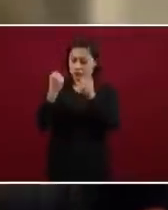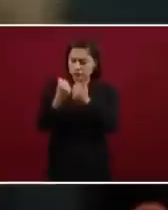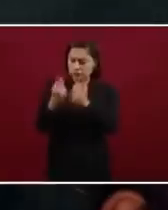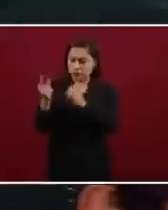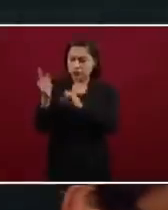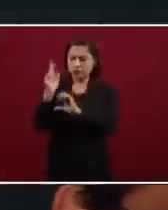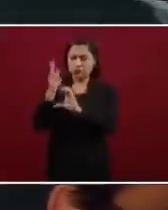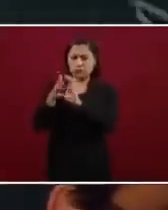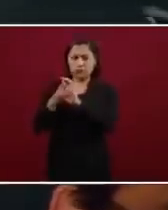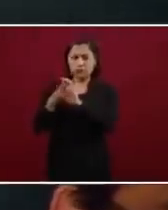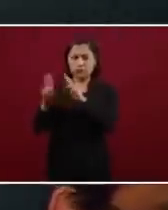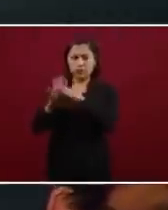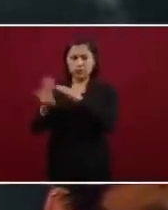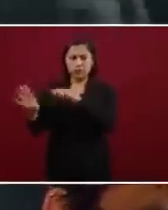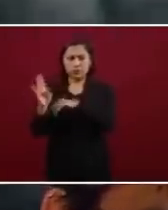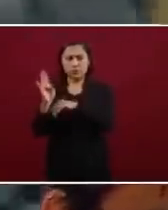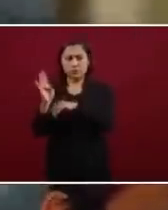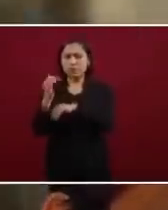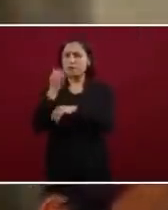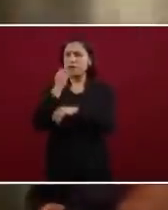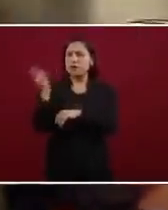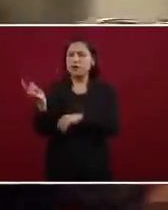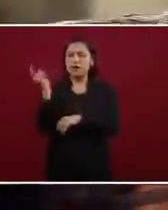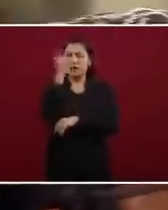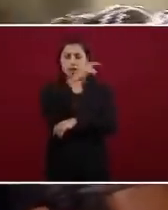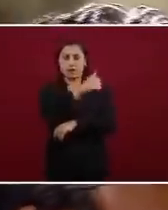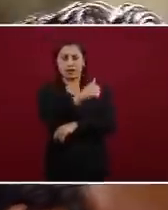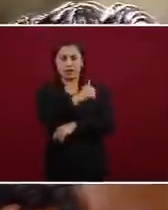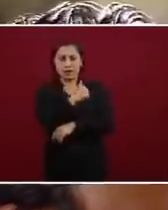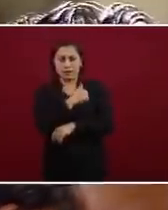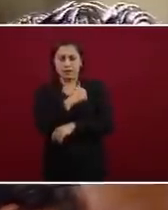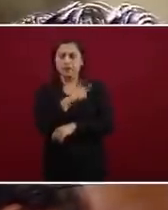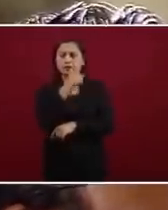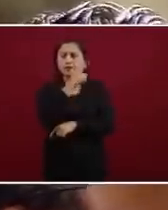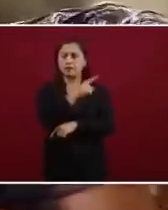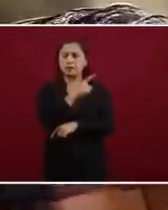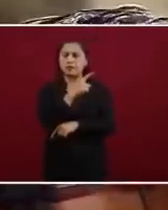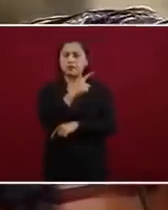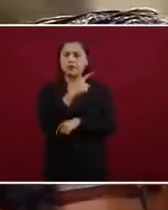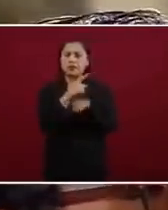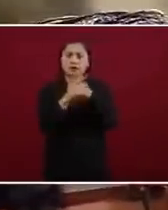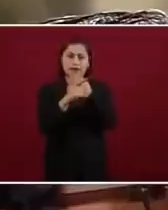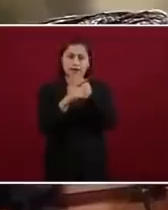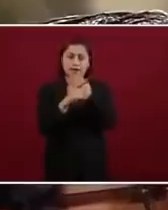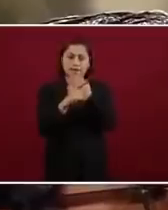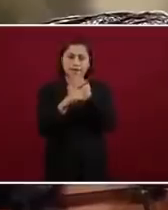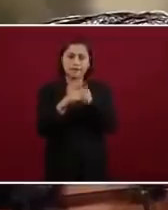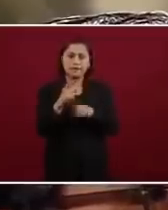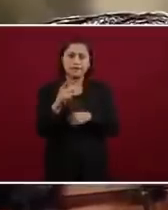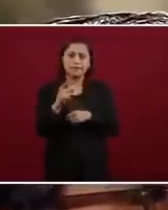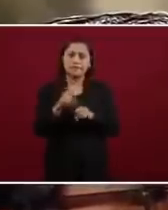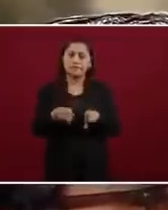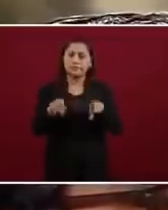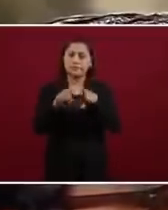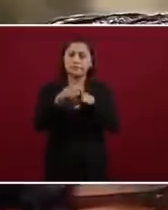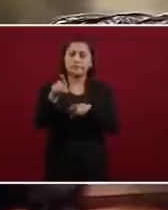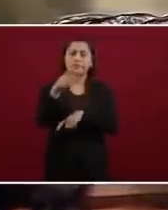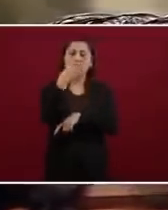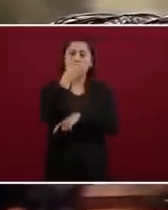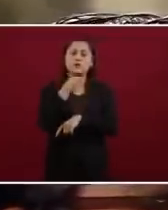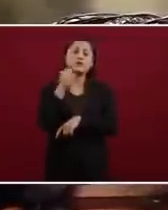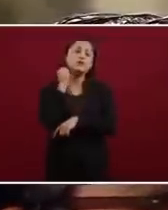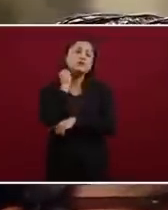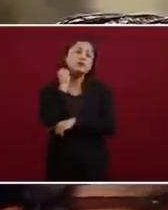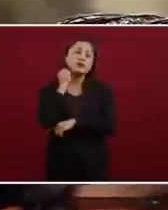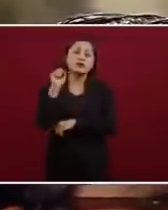refugiados en Estados Unidos, en Canadá. Y al igual que el señor senador ahora, Napoleón